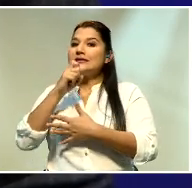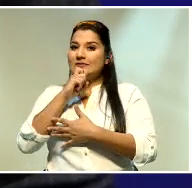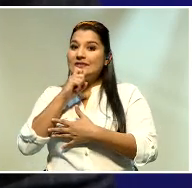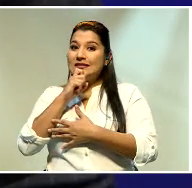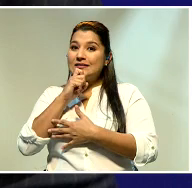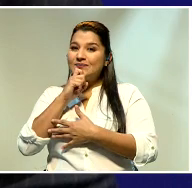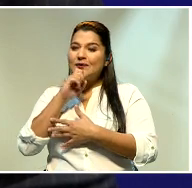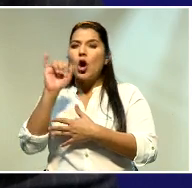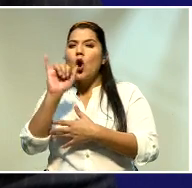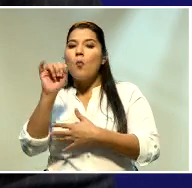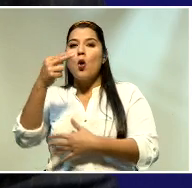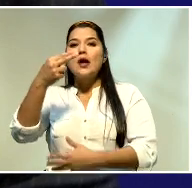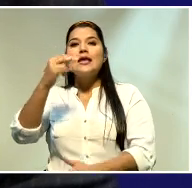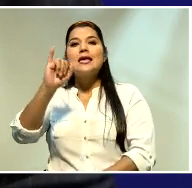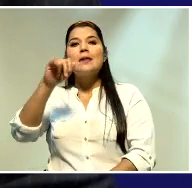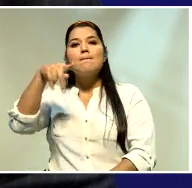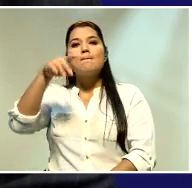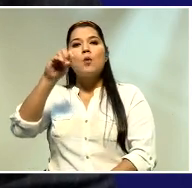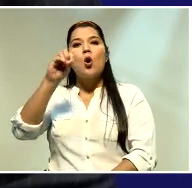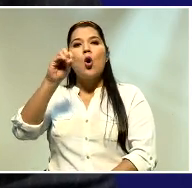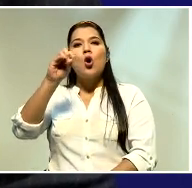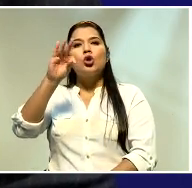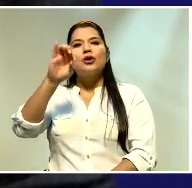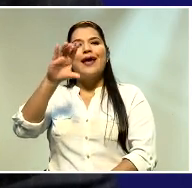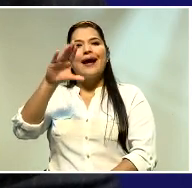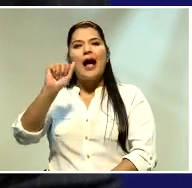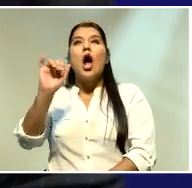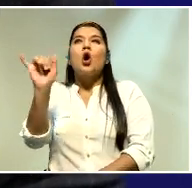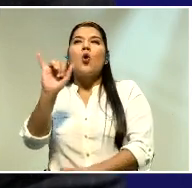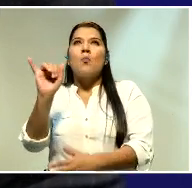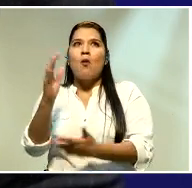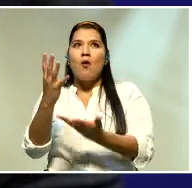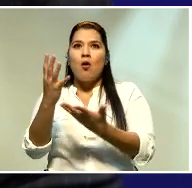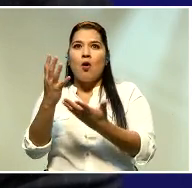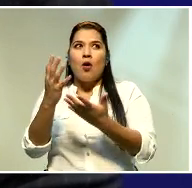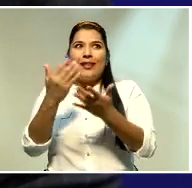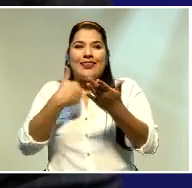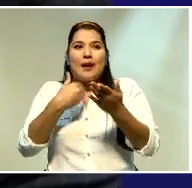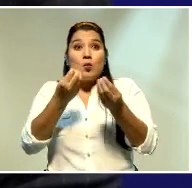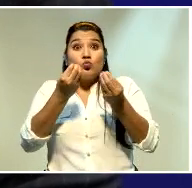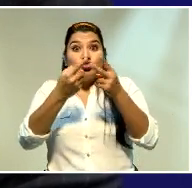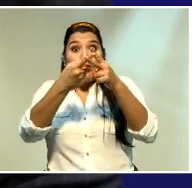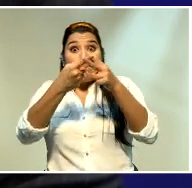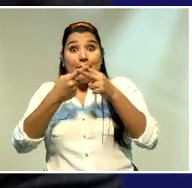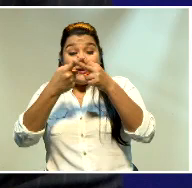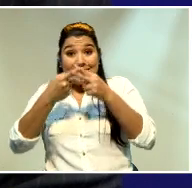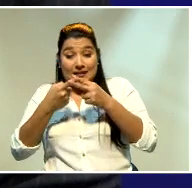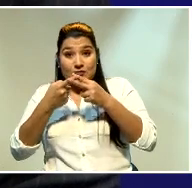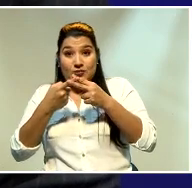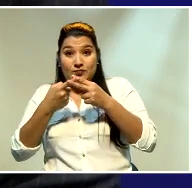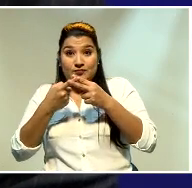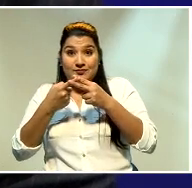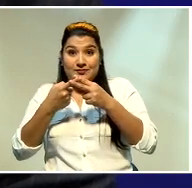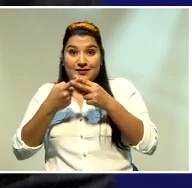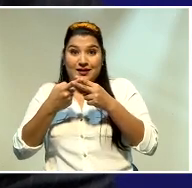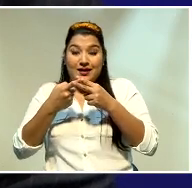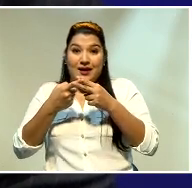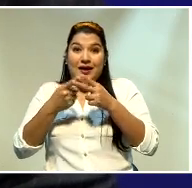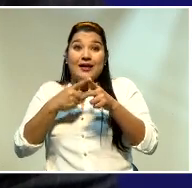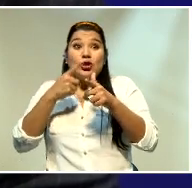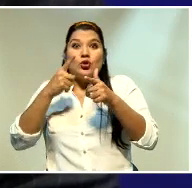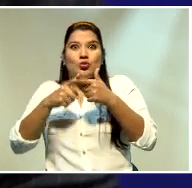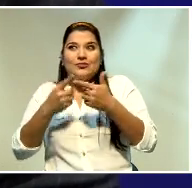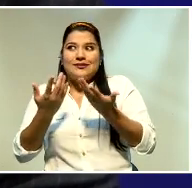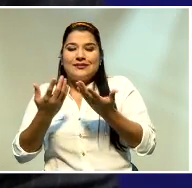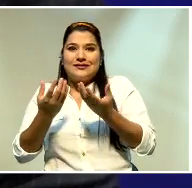vez no se oyó la segunda parte de lo que yo dije. Yo dije, recibimos un país hipotecado en nuestra